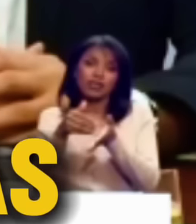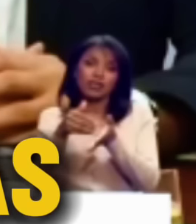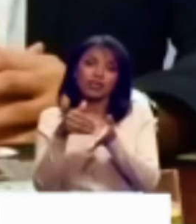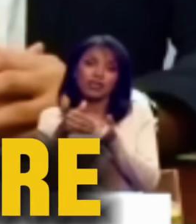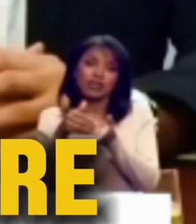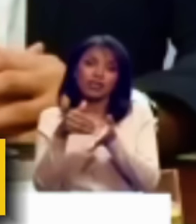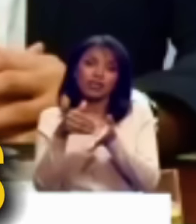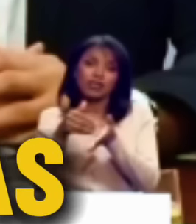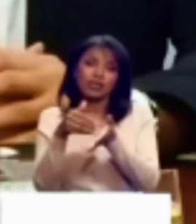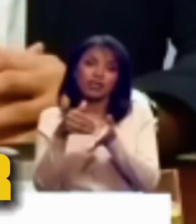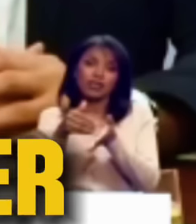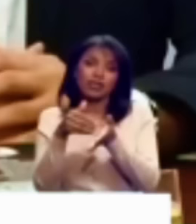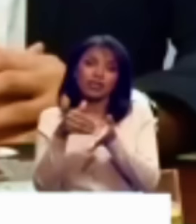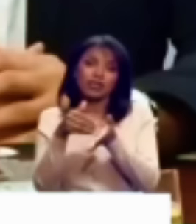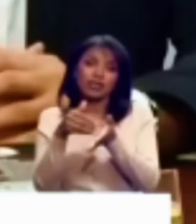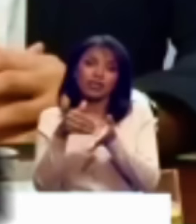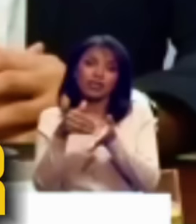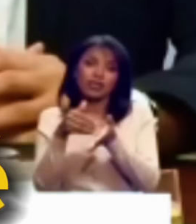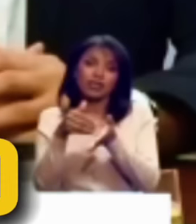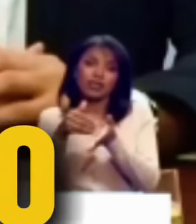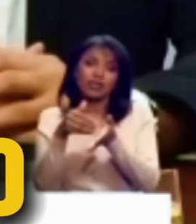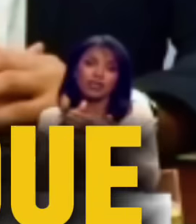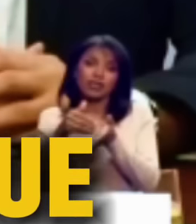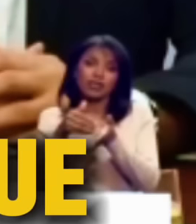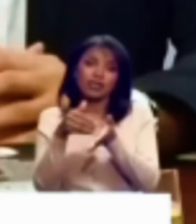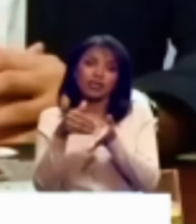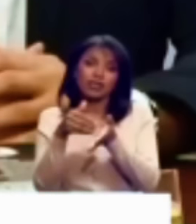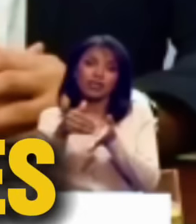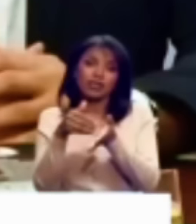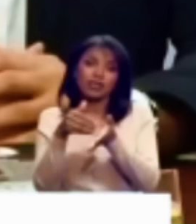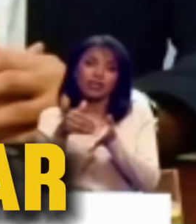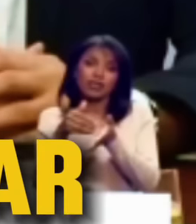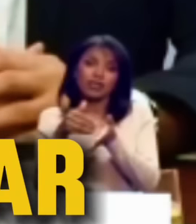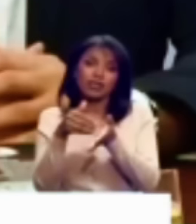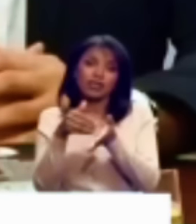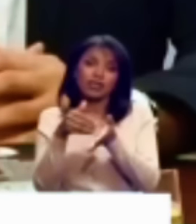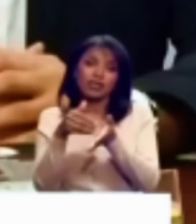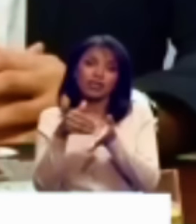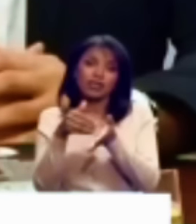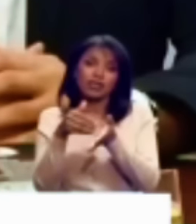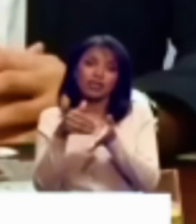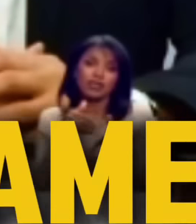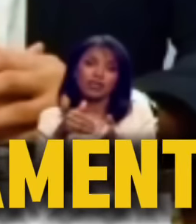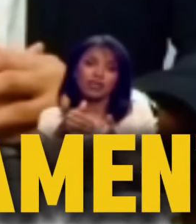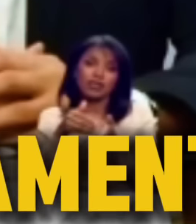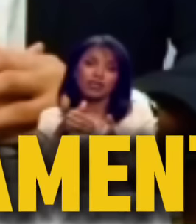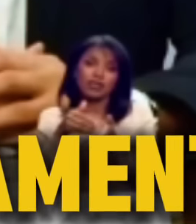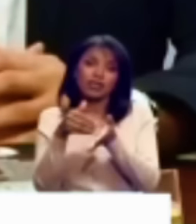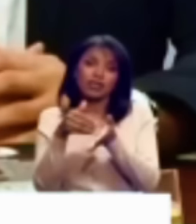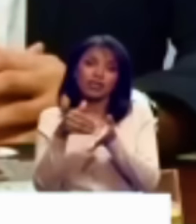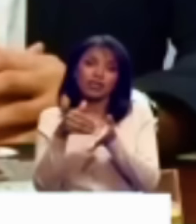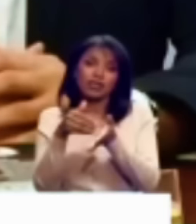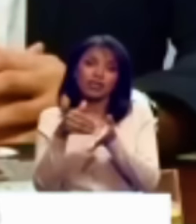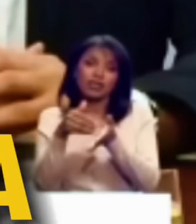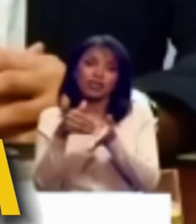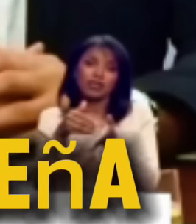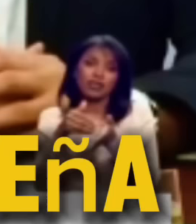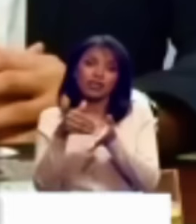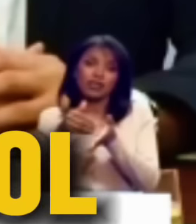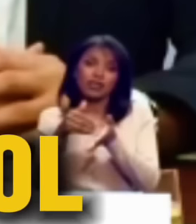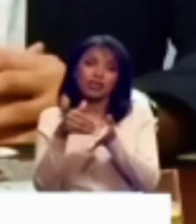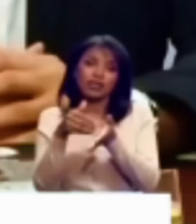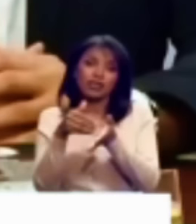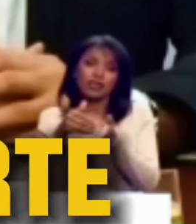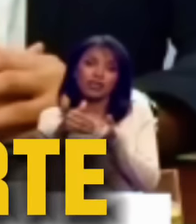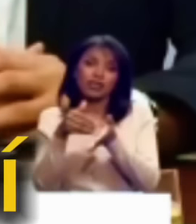varias cosas. El hambre con las ganas de comer. ¿Por qué digo esto? Porque si te pones a pensar, históricamente, la Liga Panameña